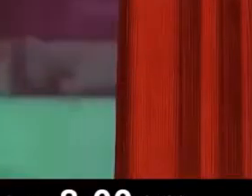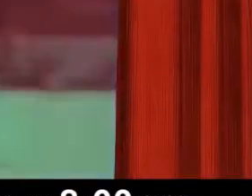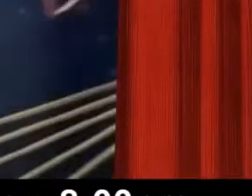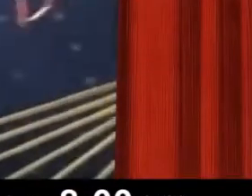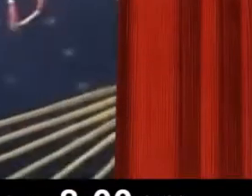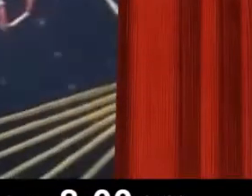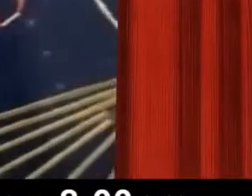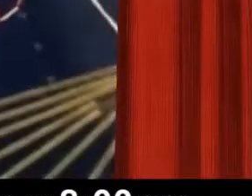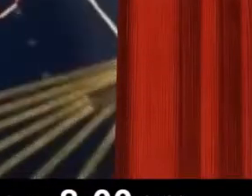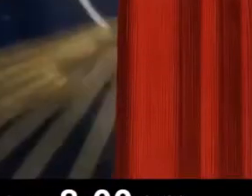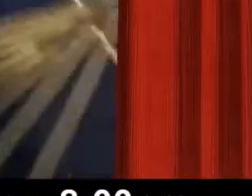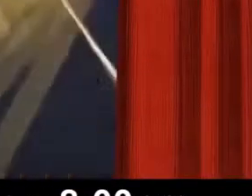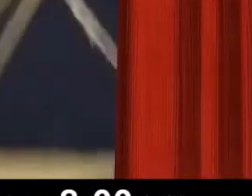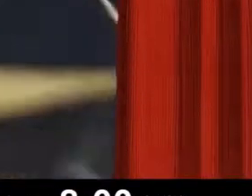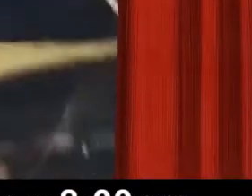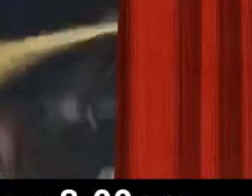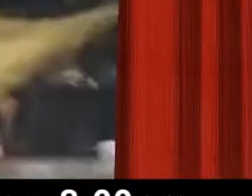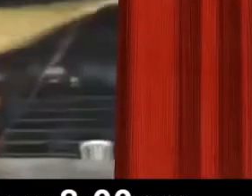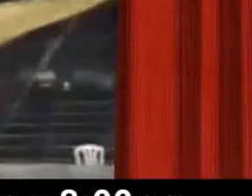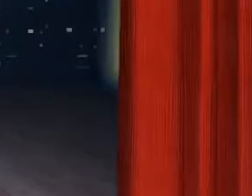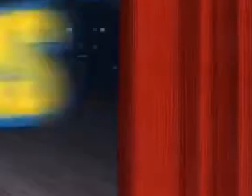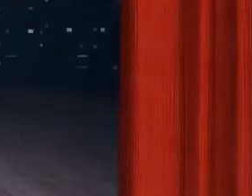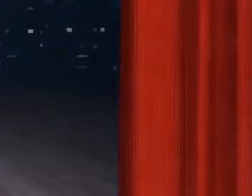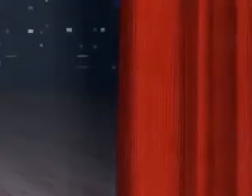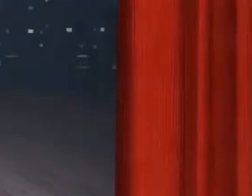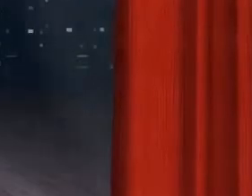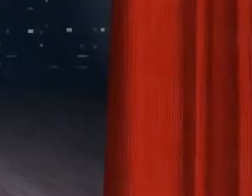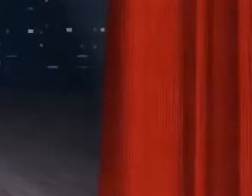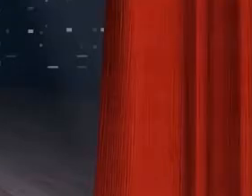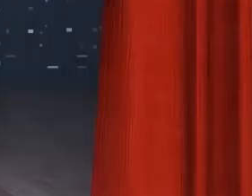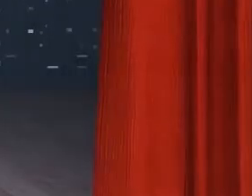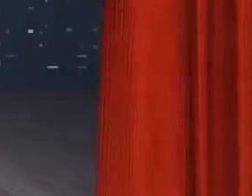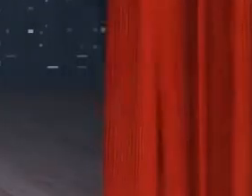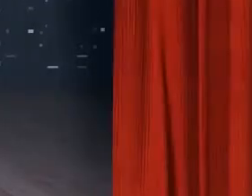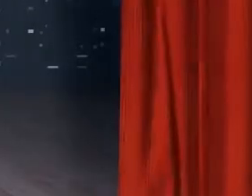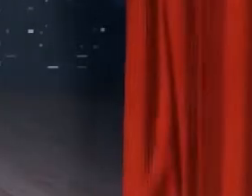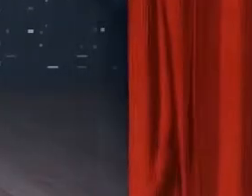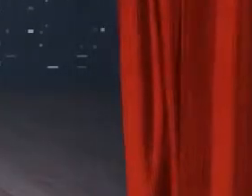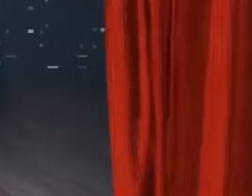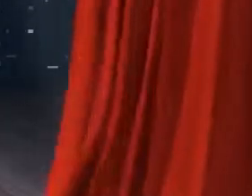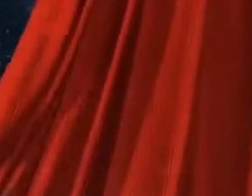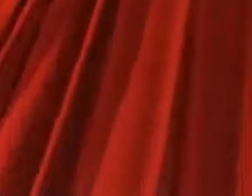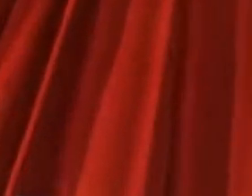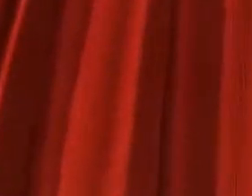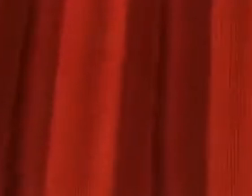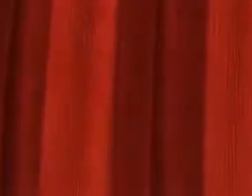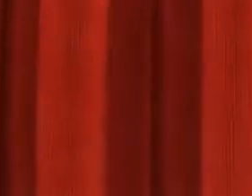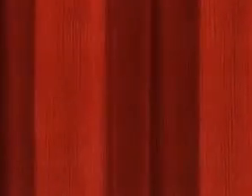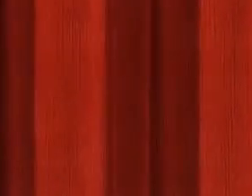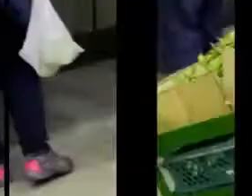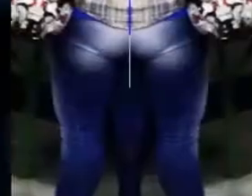Villa Olímpica, 8 de la noche. Recuerda que los niños menores de 5 años entran gratis.